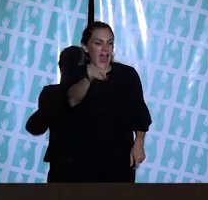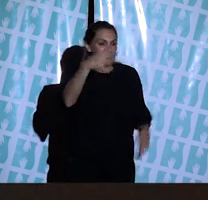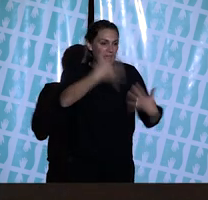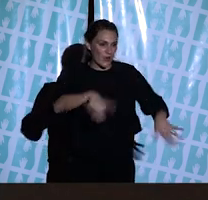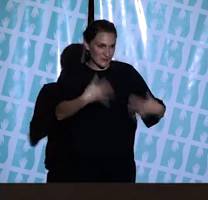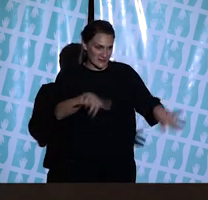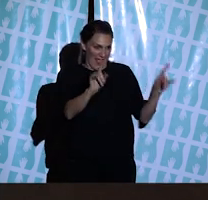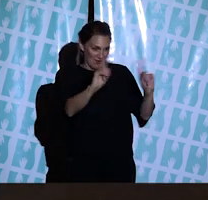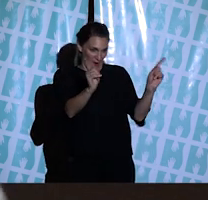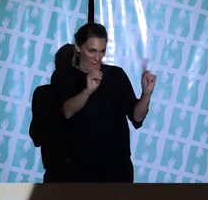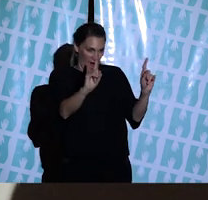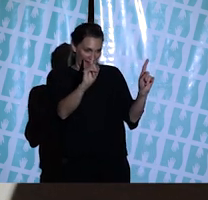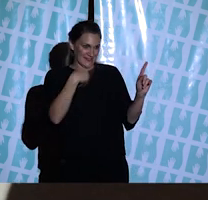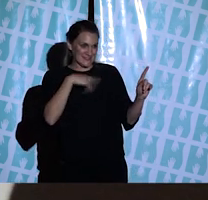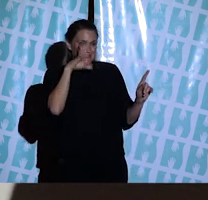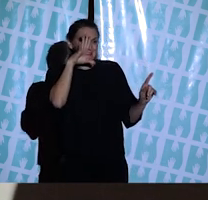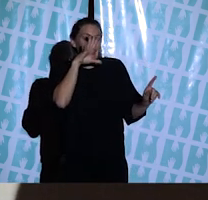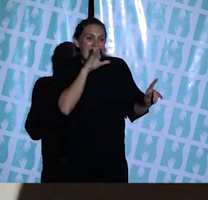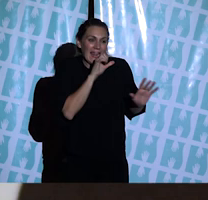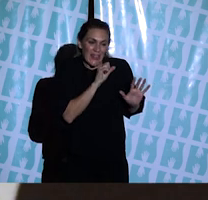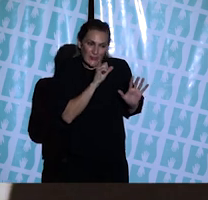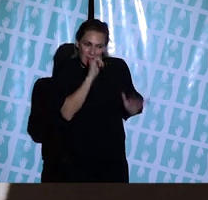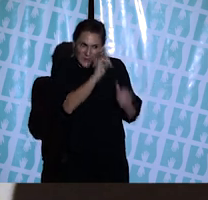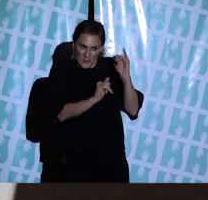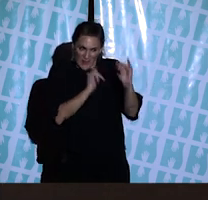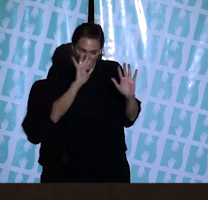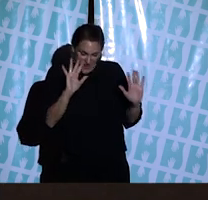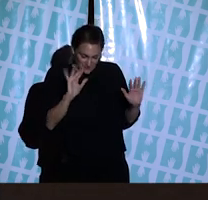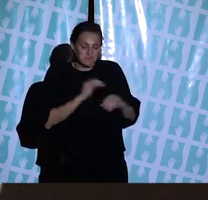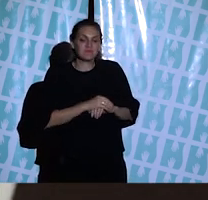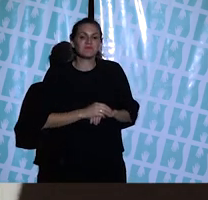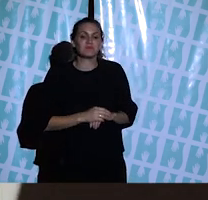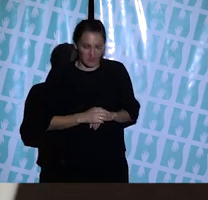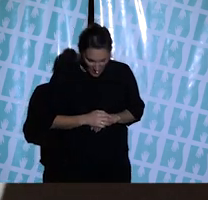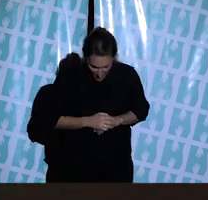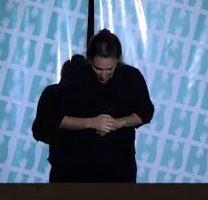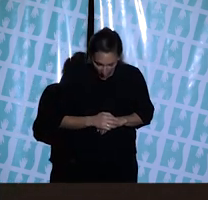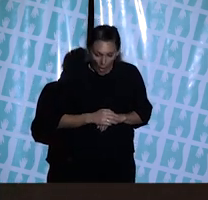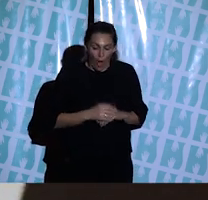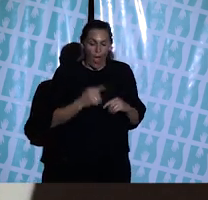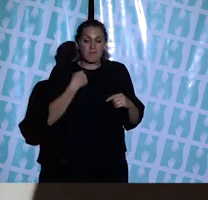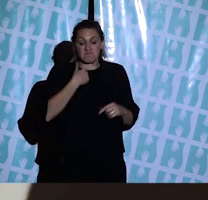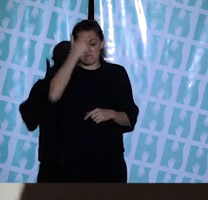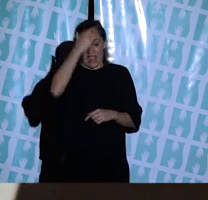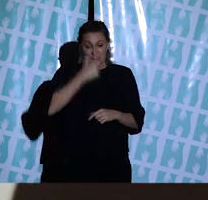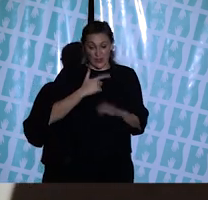Ese es el secreto de esto que les vengo a decir. Cuando uno de alguna manera se expone a